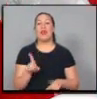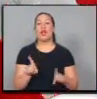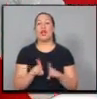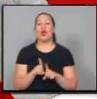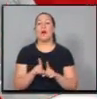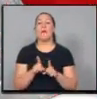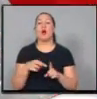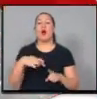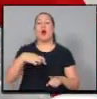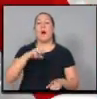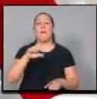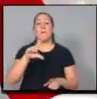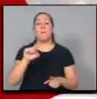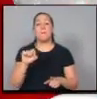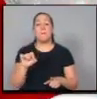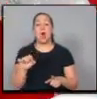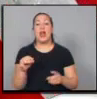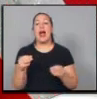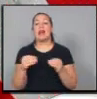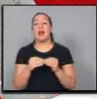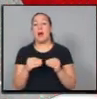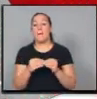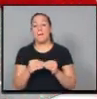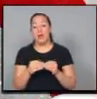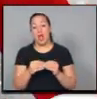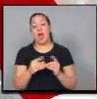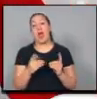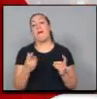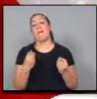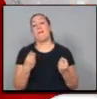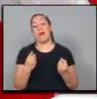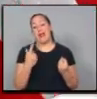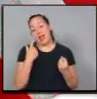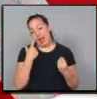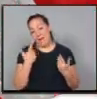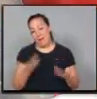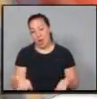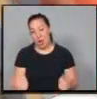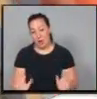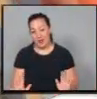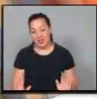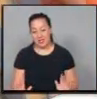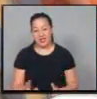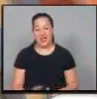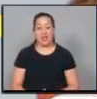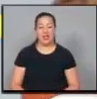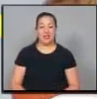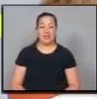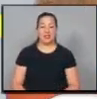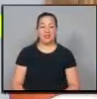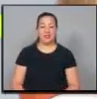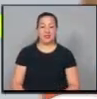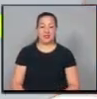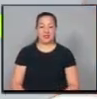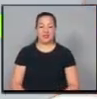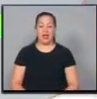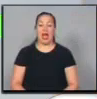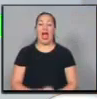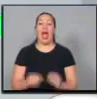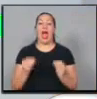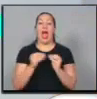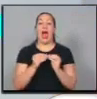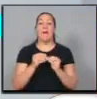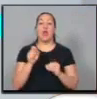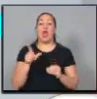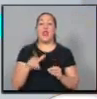Oh, porque algo vas a ligar. Olvidar, ¿no? Silvina es un anda calador. Con un los grupete. Amigos de la Nuna sabes cómo están, sí, los